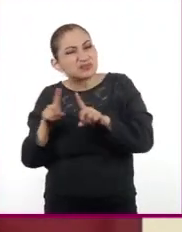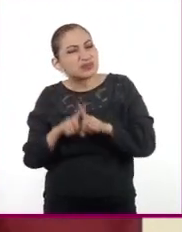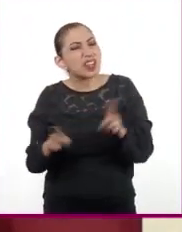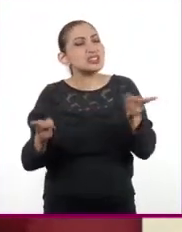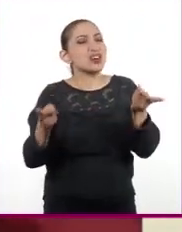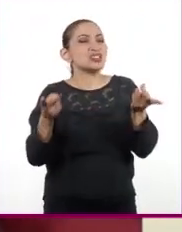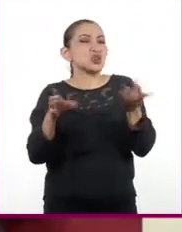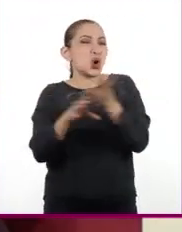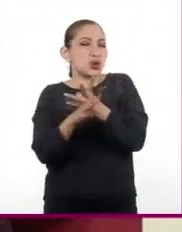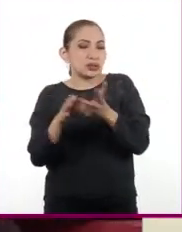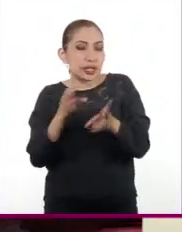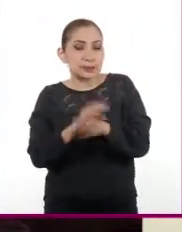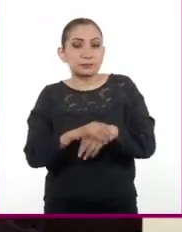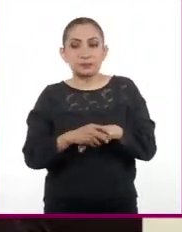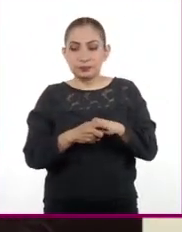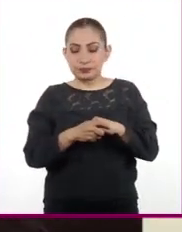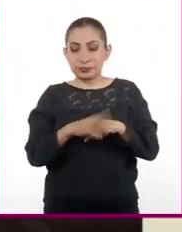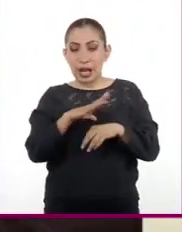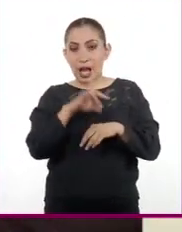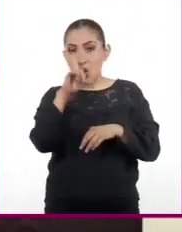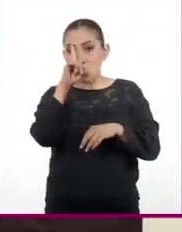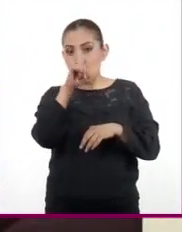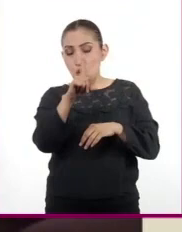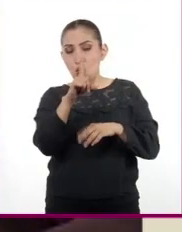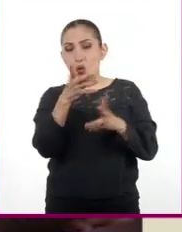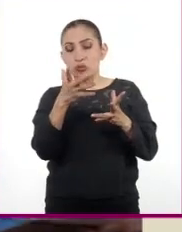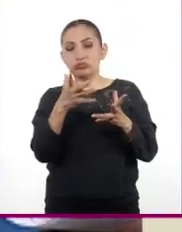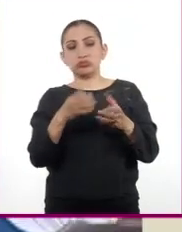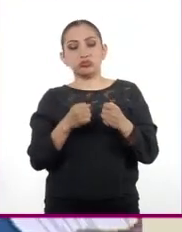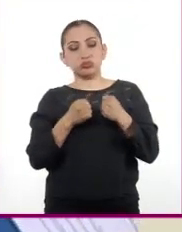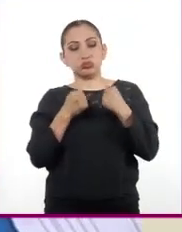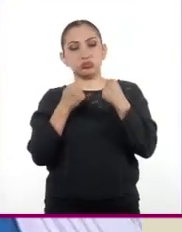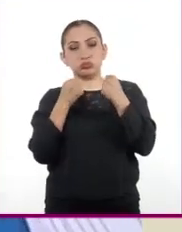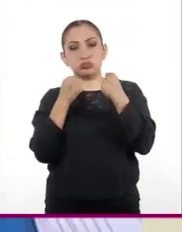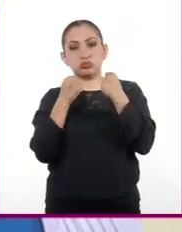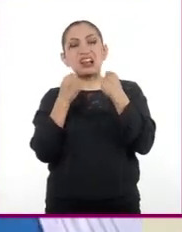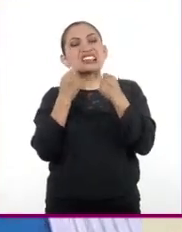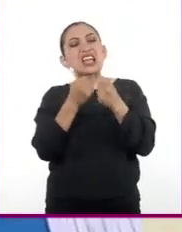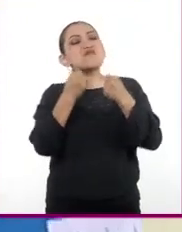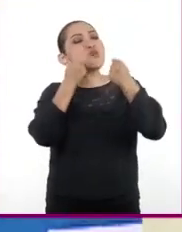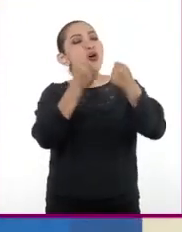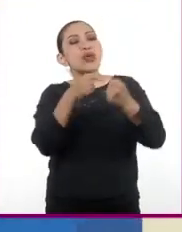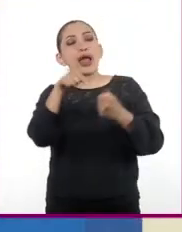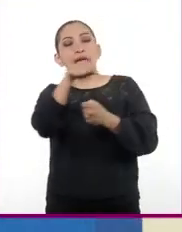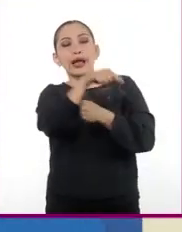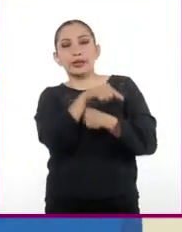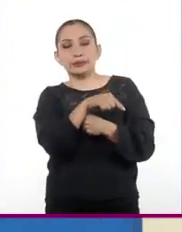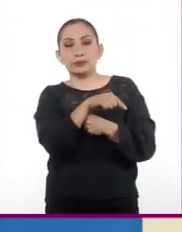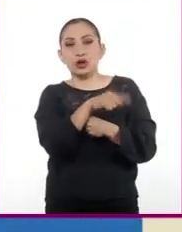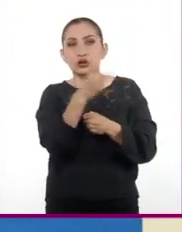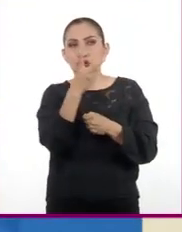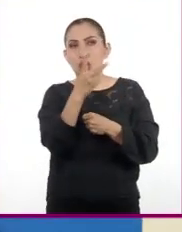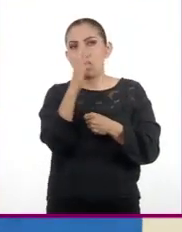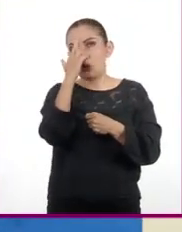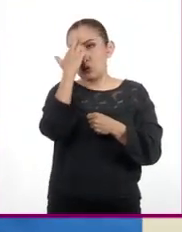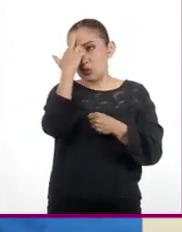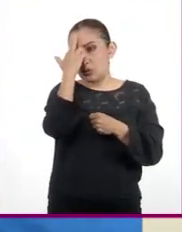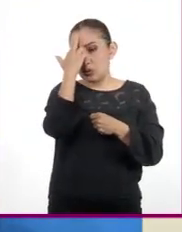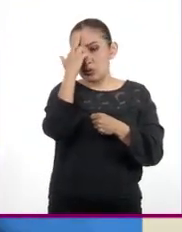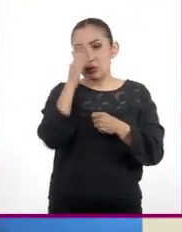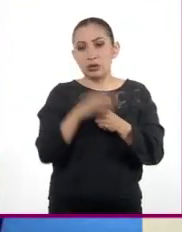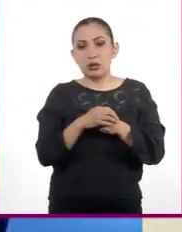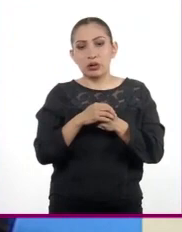diversos efectos. Hay un poder de facto en quien tiene los medios. Recuerdo, o todos recordaremos